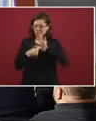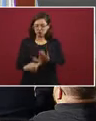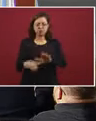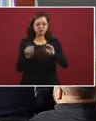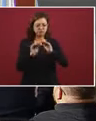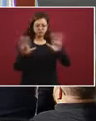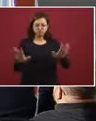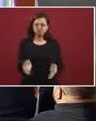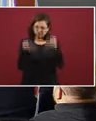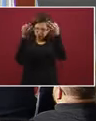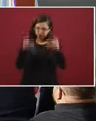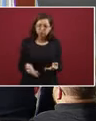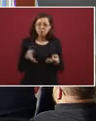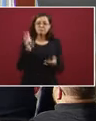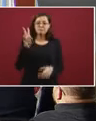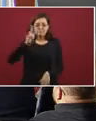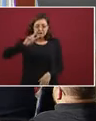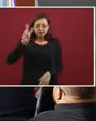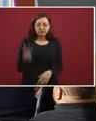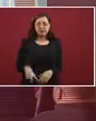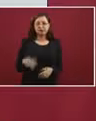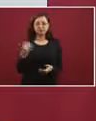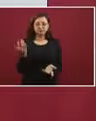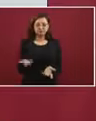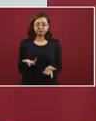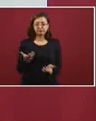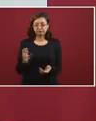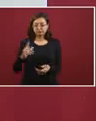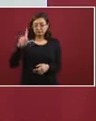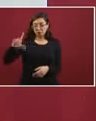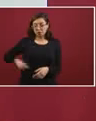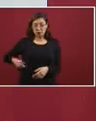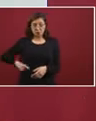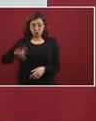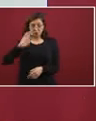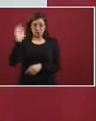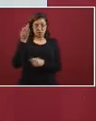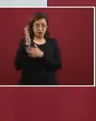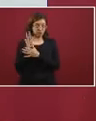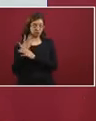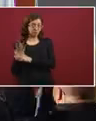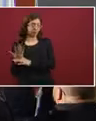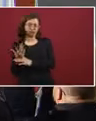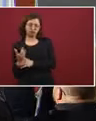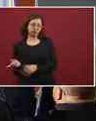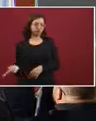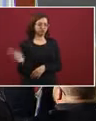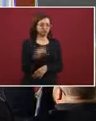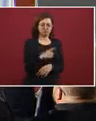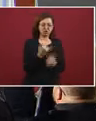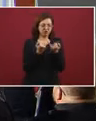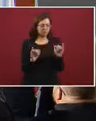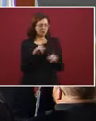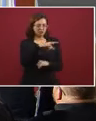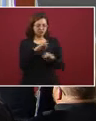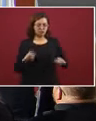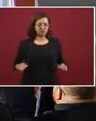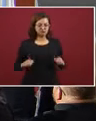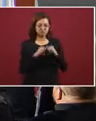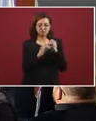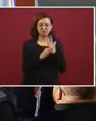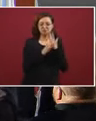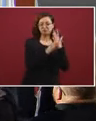números oficiales, independiente a la Administración Federal, que deja en claro que la idea del